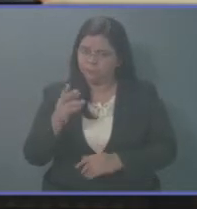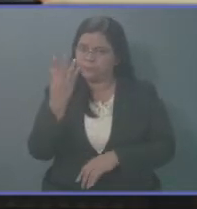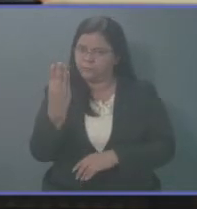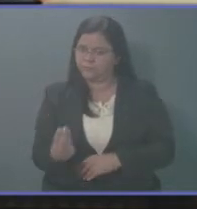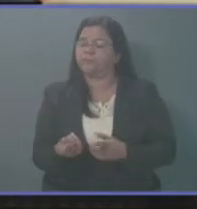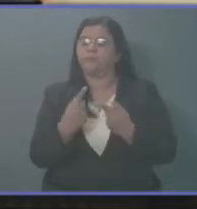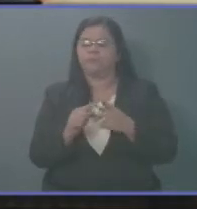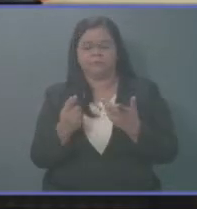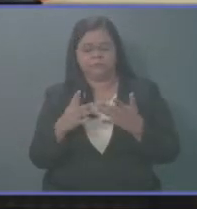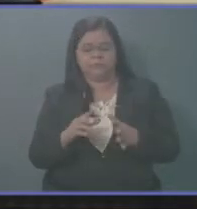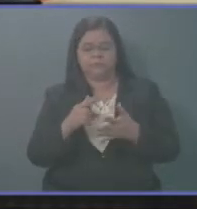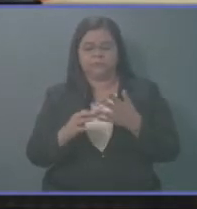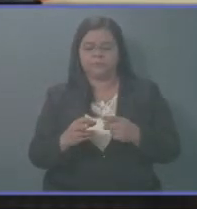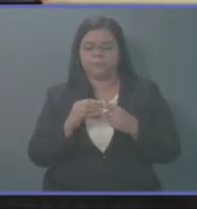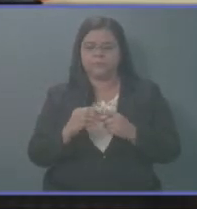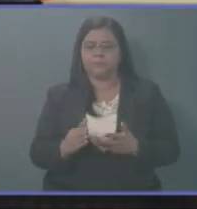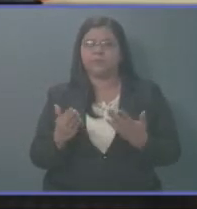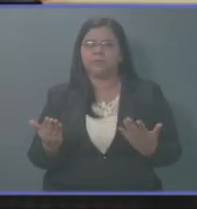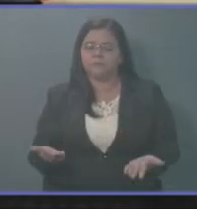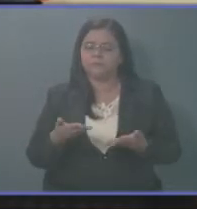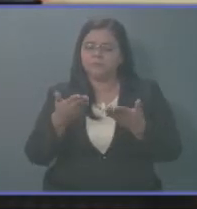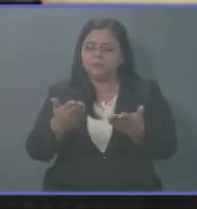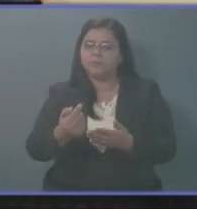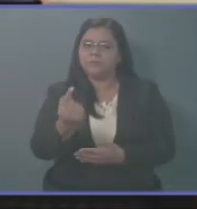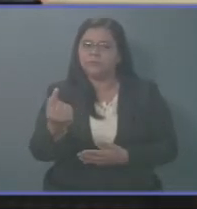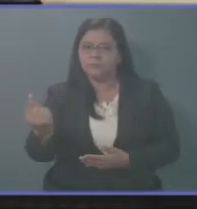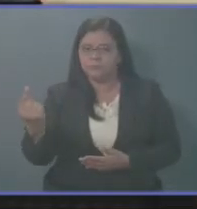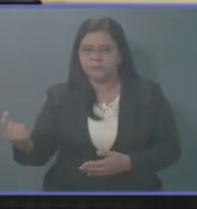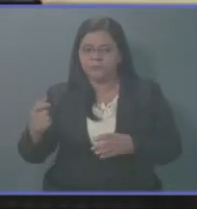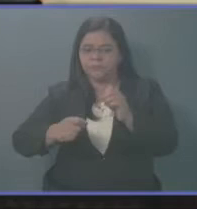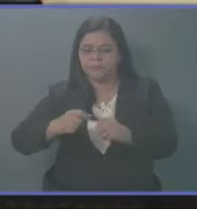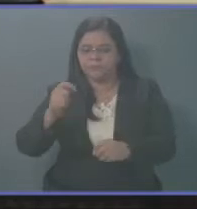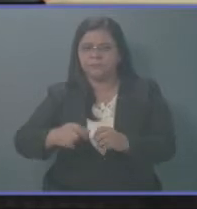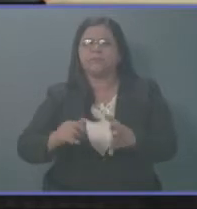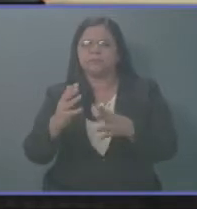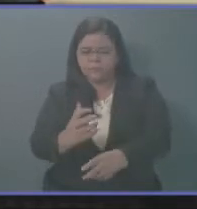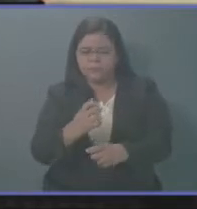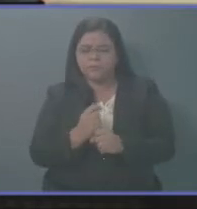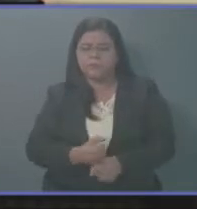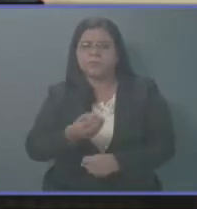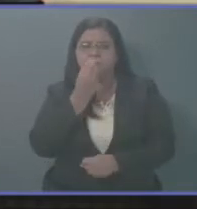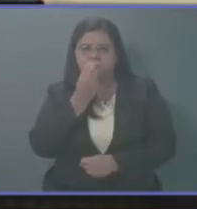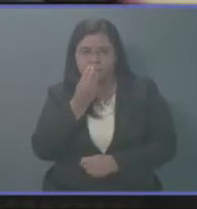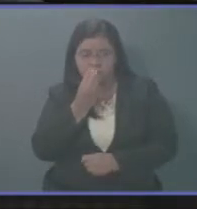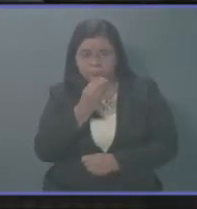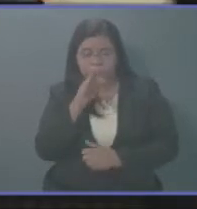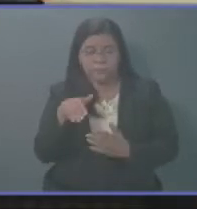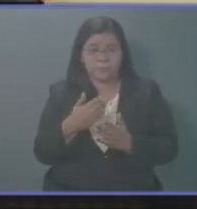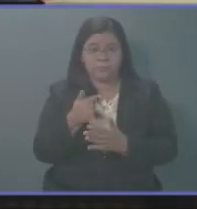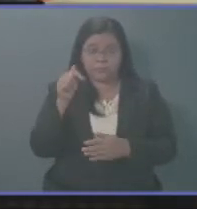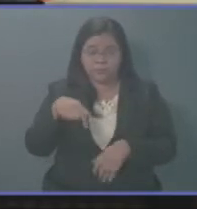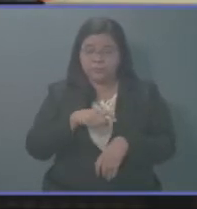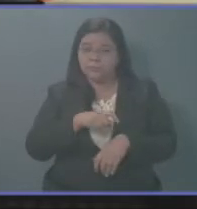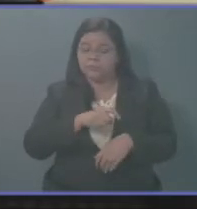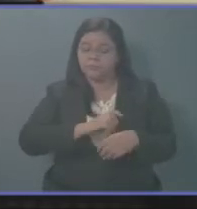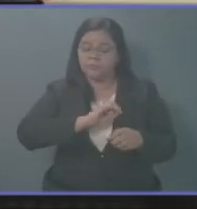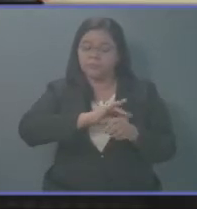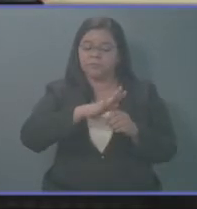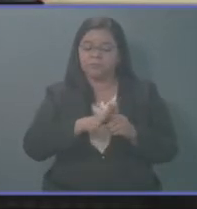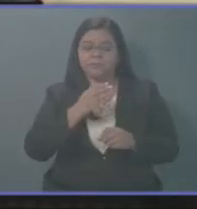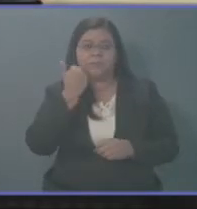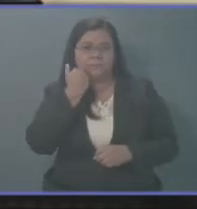especial transitoria de medidas al sector agropecuario para garantizar la seguridad alimentaria ante la emergencia nacional y los efectos de la misma por la